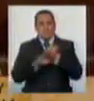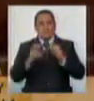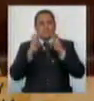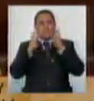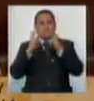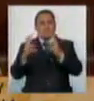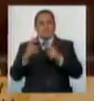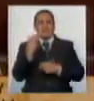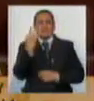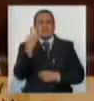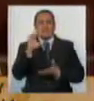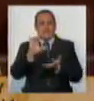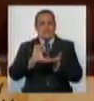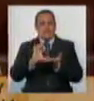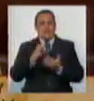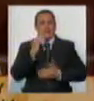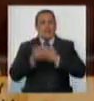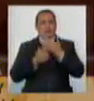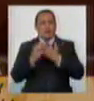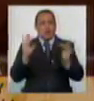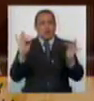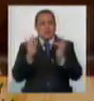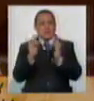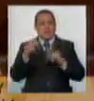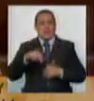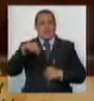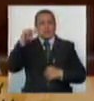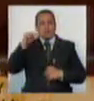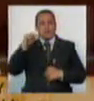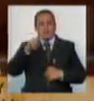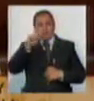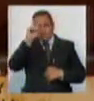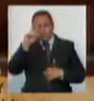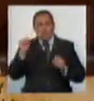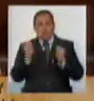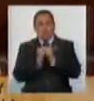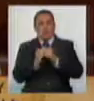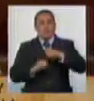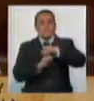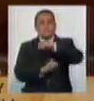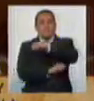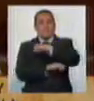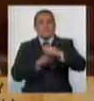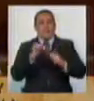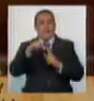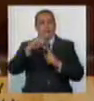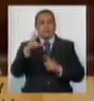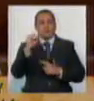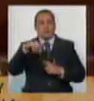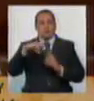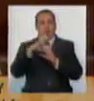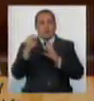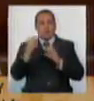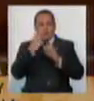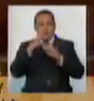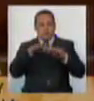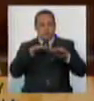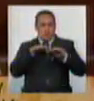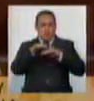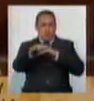Lima, que permitirá conectar el norte de la capital con el puente Atocongo, atravesando el centro de la